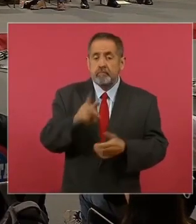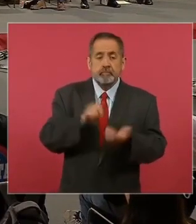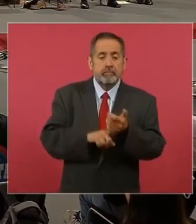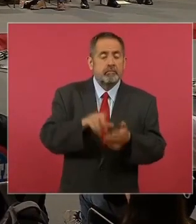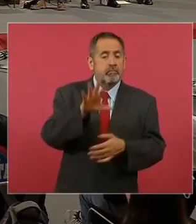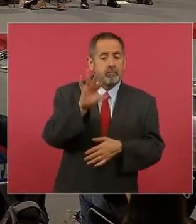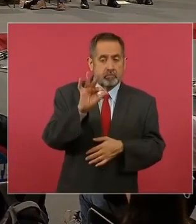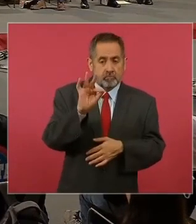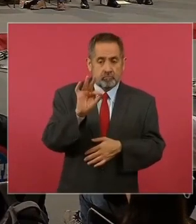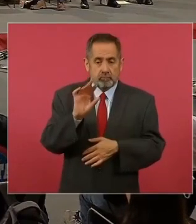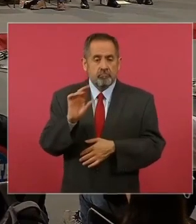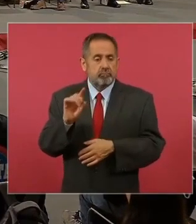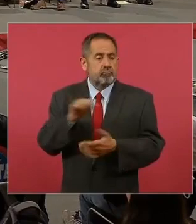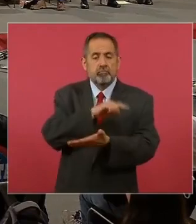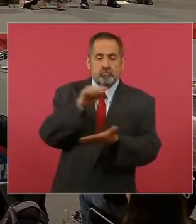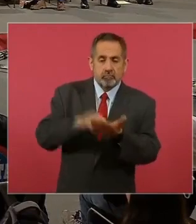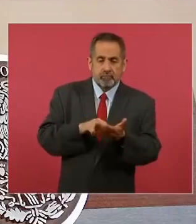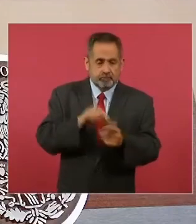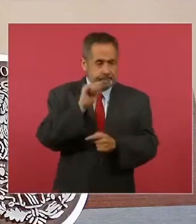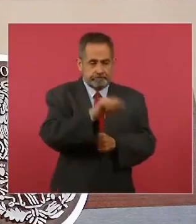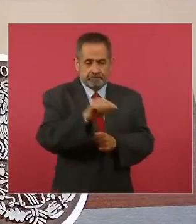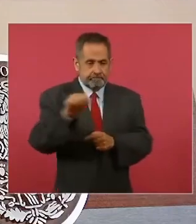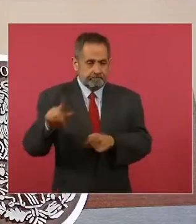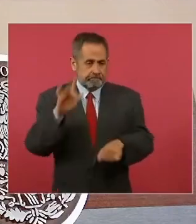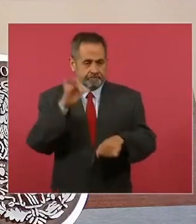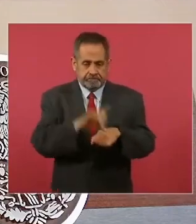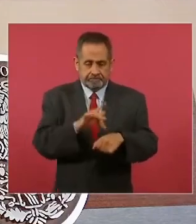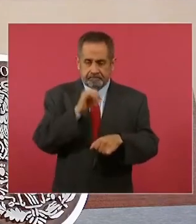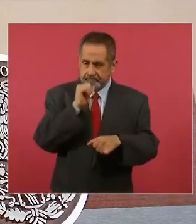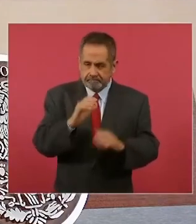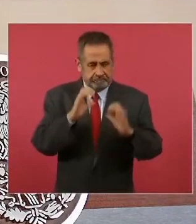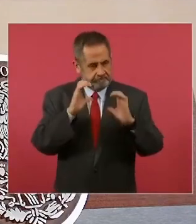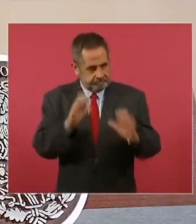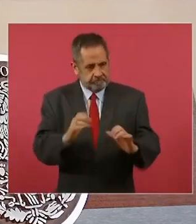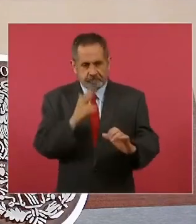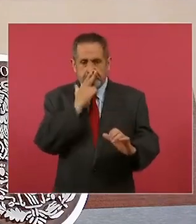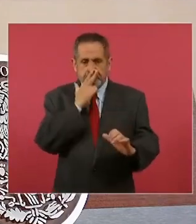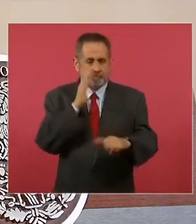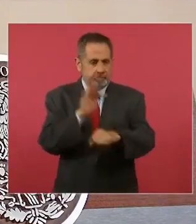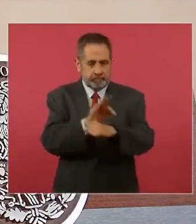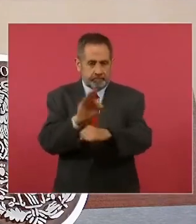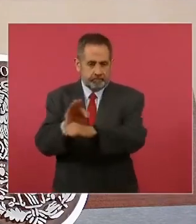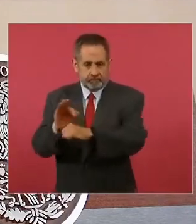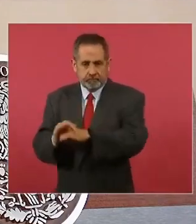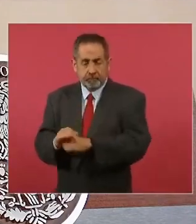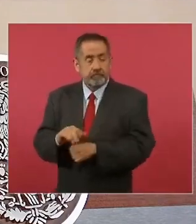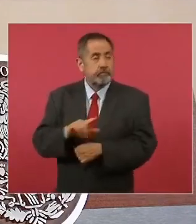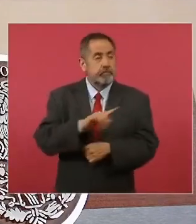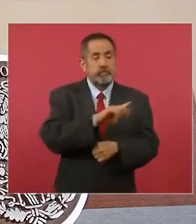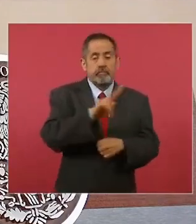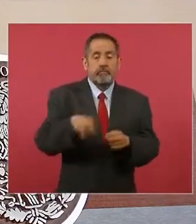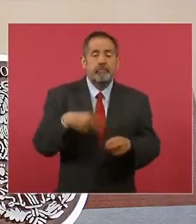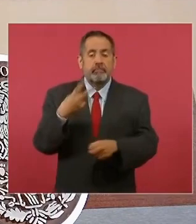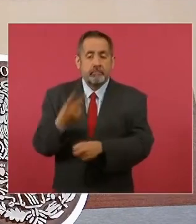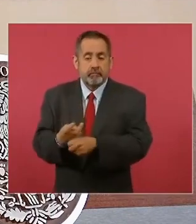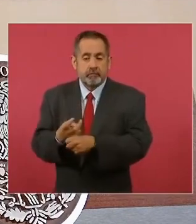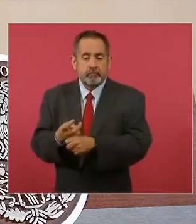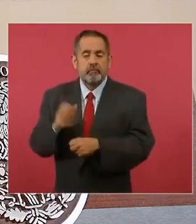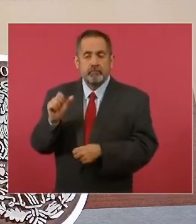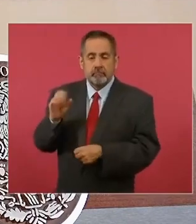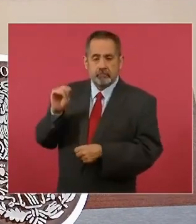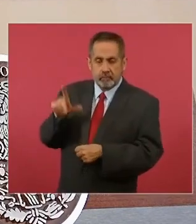será el segundo presidente que más áreas naturales protegidas pueda decretar. ¿Por qué son importantes las áreas naturales protegidas?